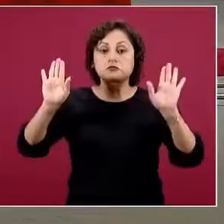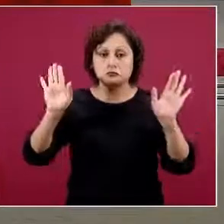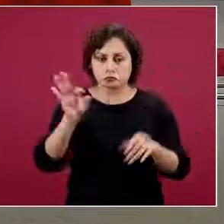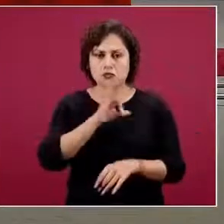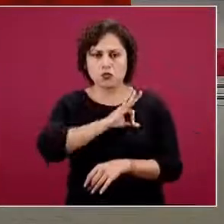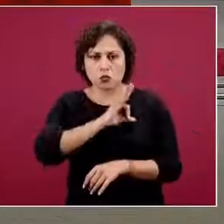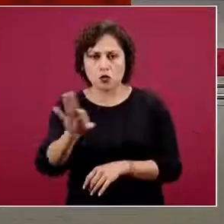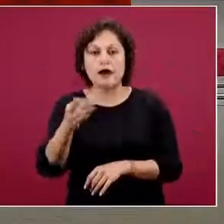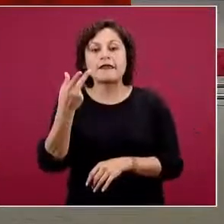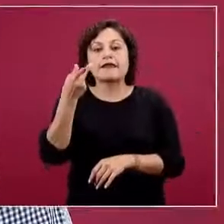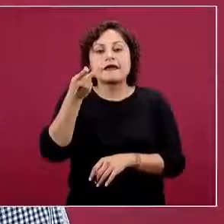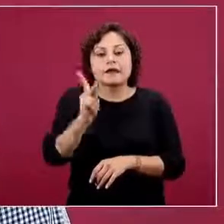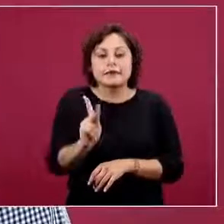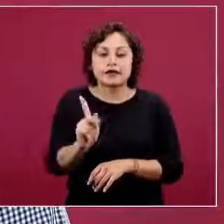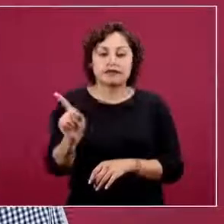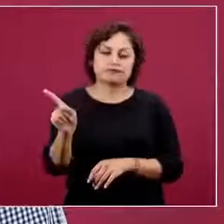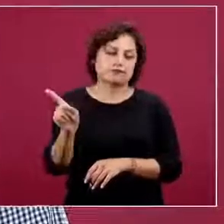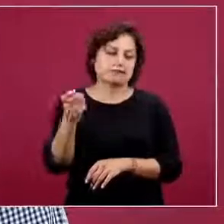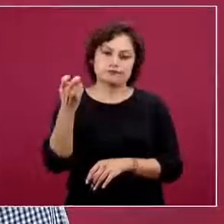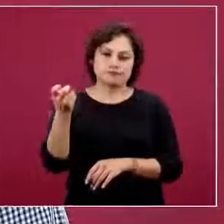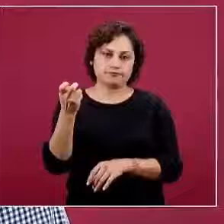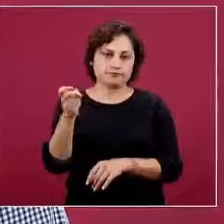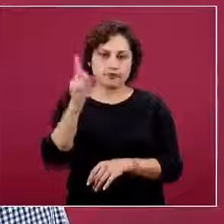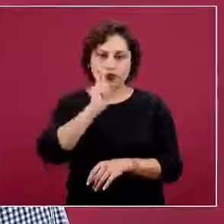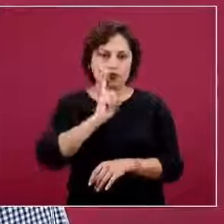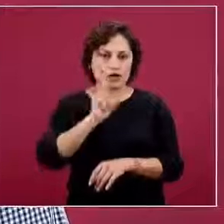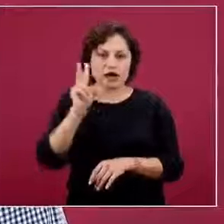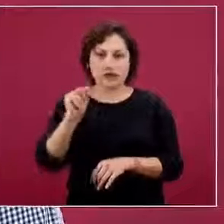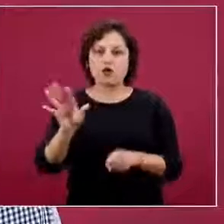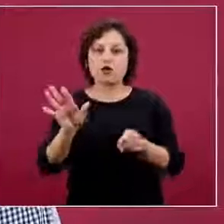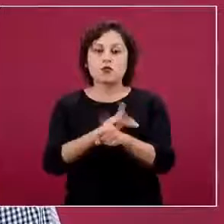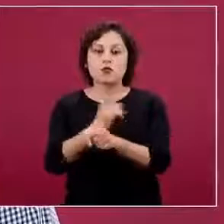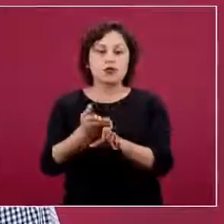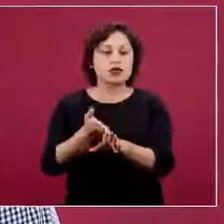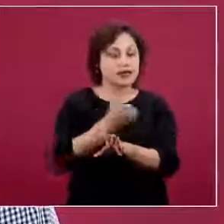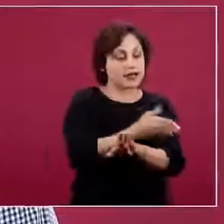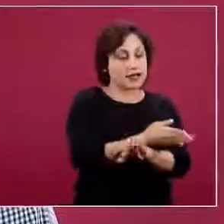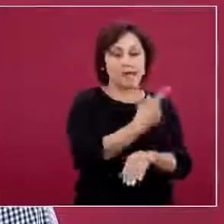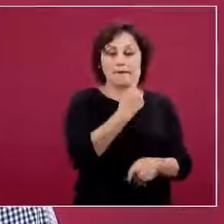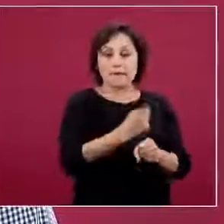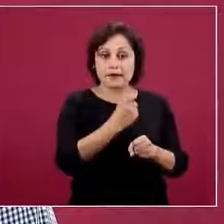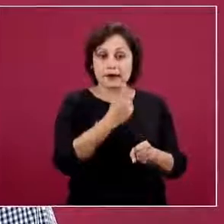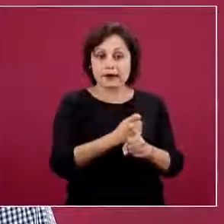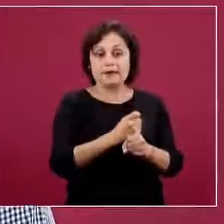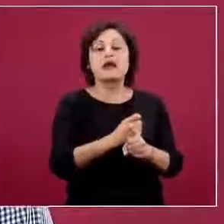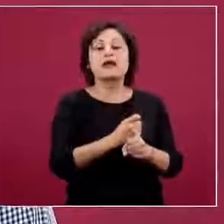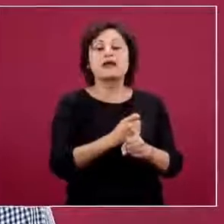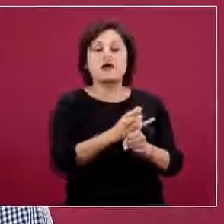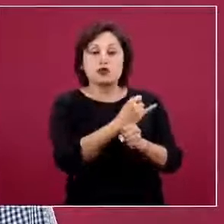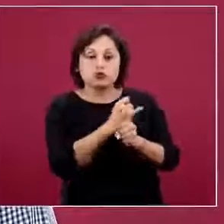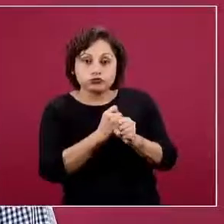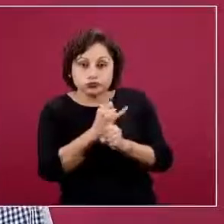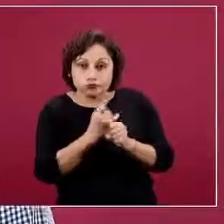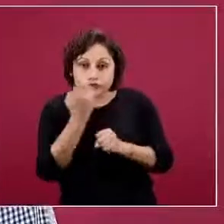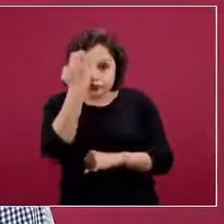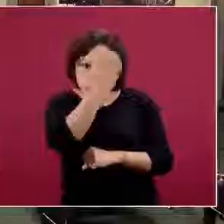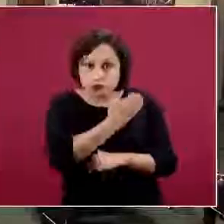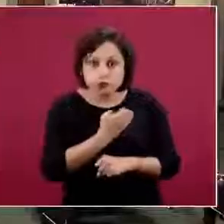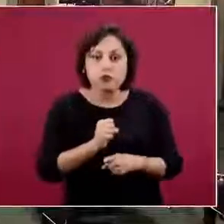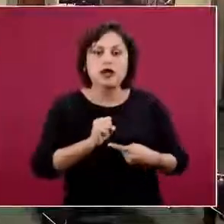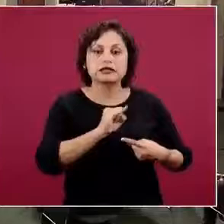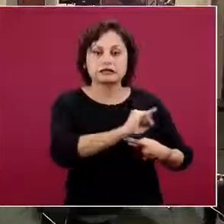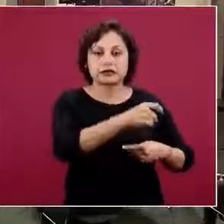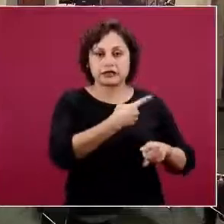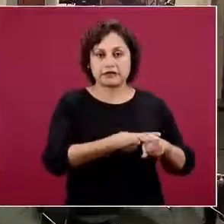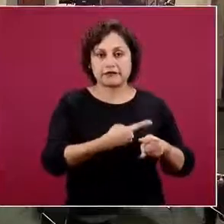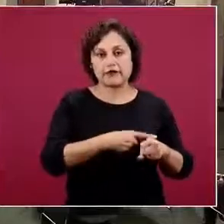imposible. Sin embargo, aquí lo que confirma que efectivamente es una persona con los 2 virus y por lo tanto esta sindemia de la que